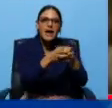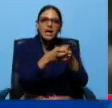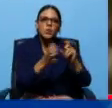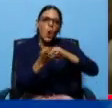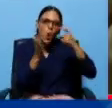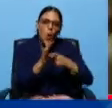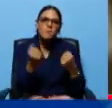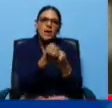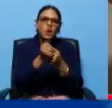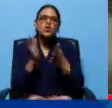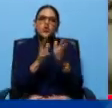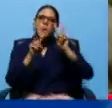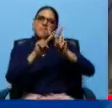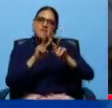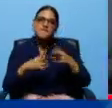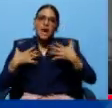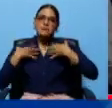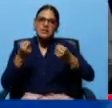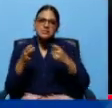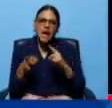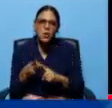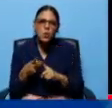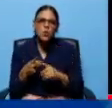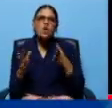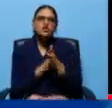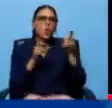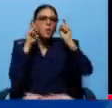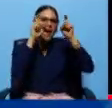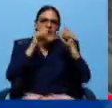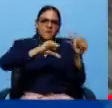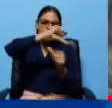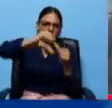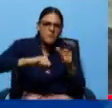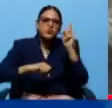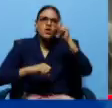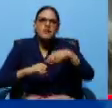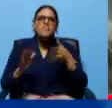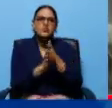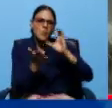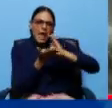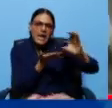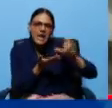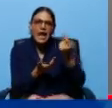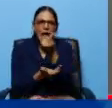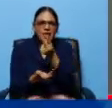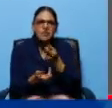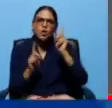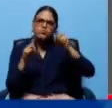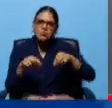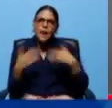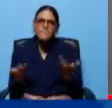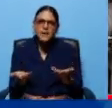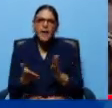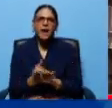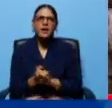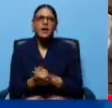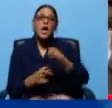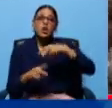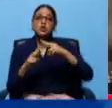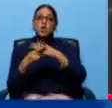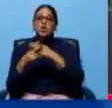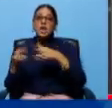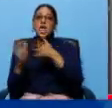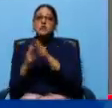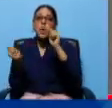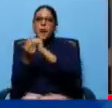en materia de vivienda, de salud, de formación, de créditos. Aquí tenemos el taller de